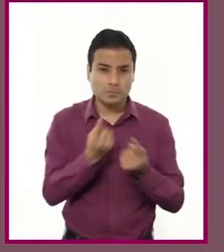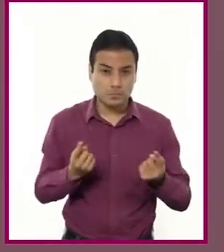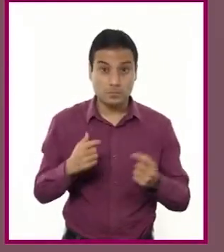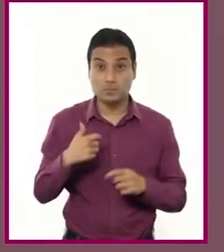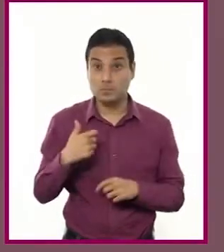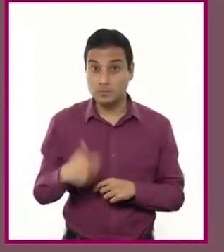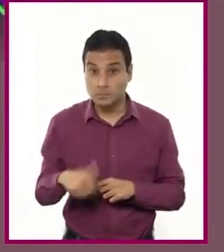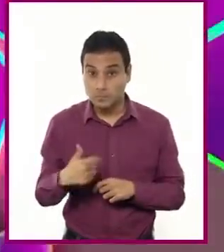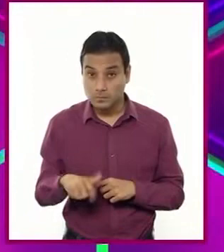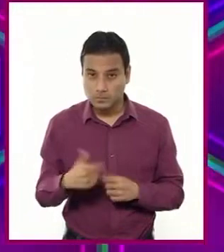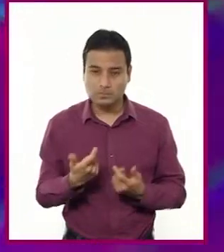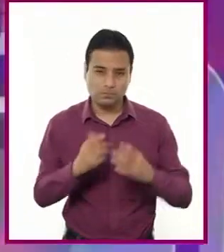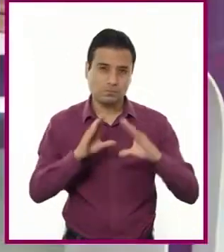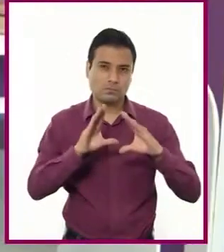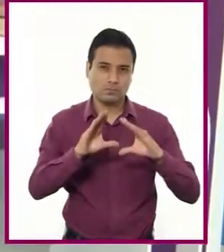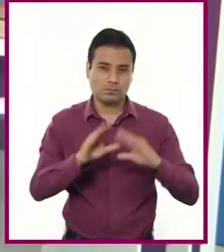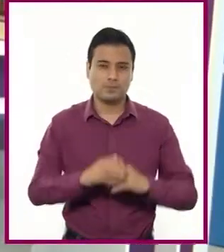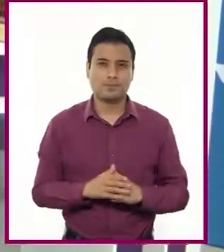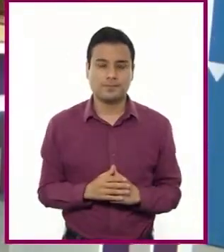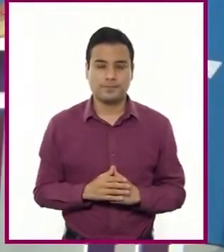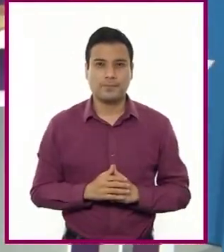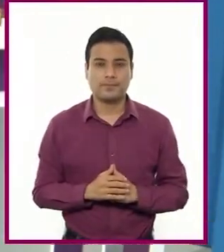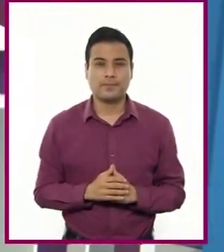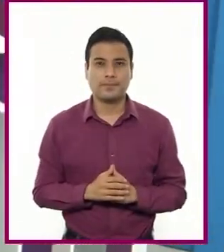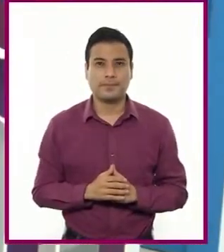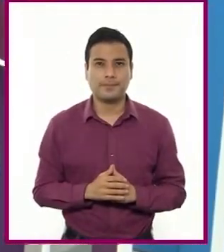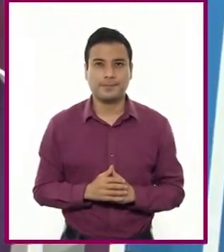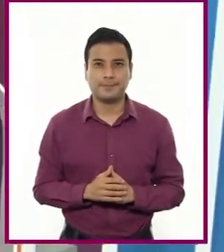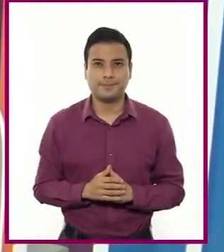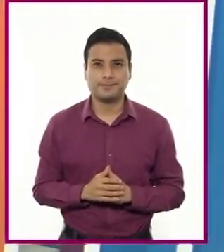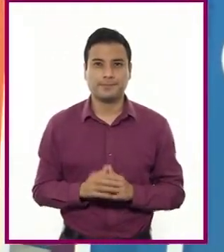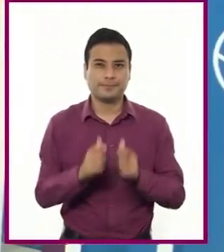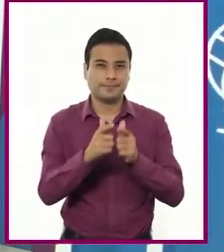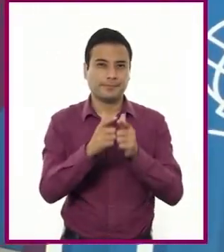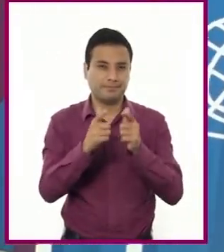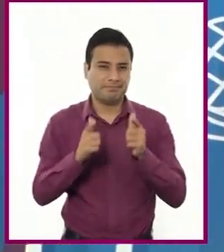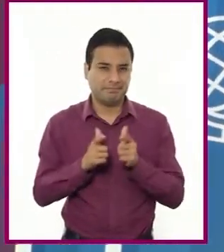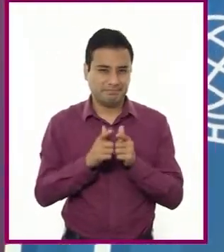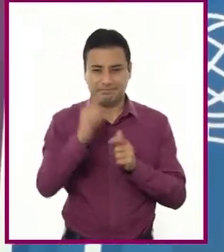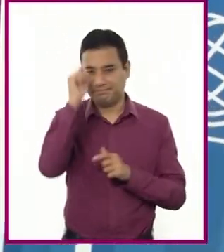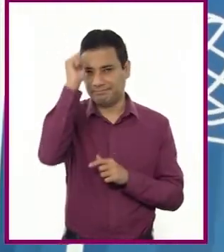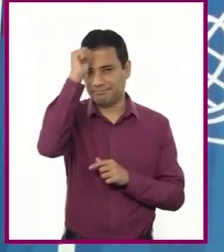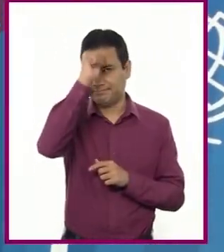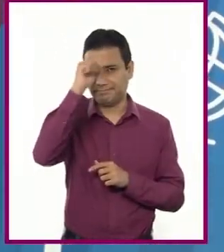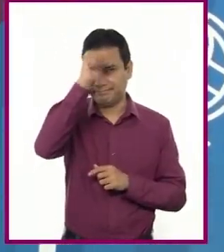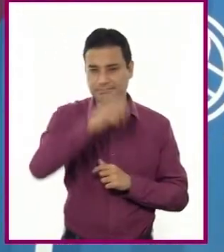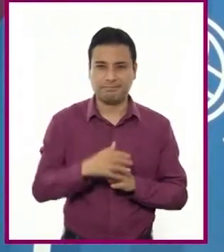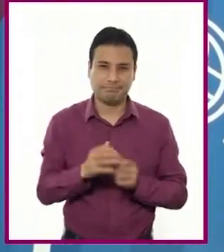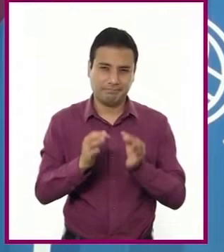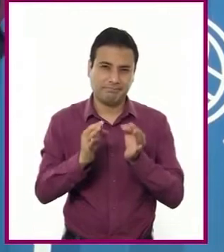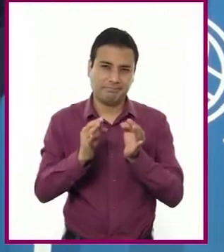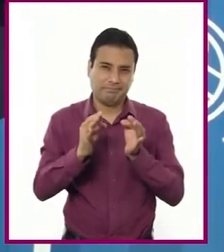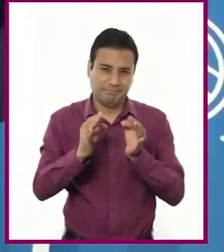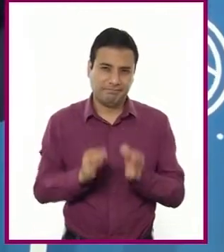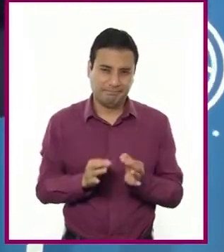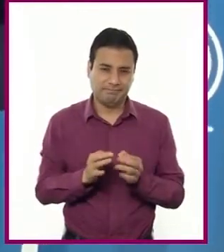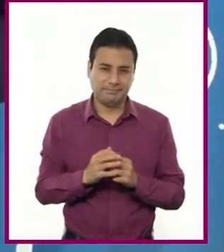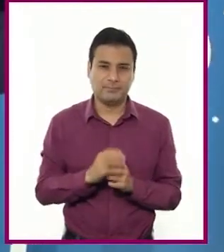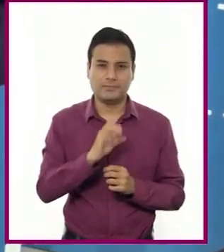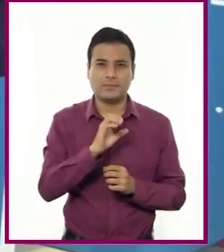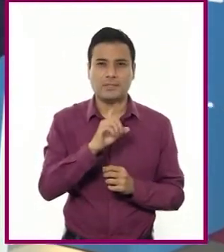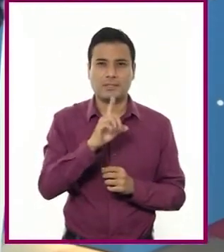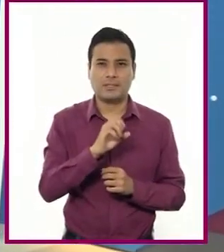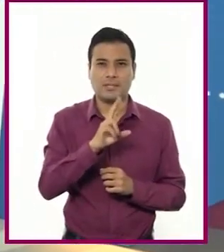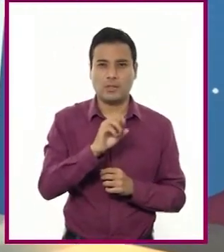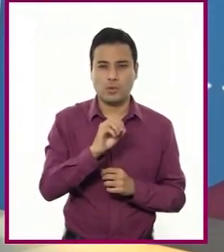fueron formados en ellos. Las órdenes monásticas o mendicantes pertenecen al clero secular, una